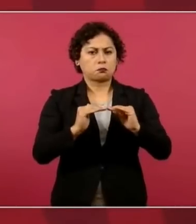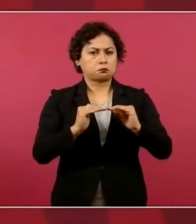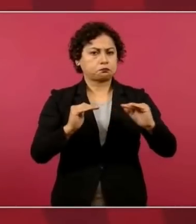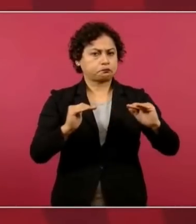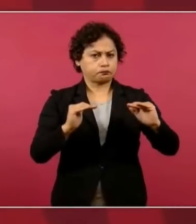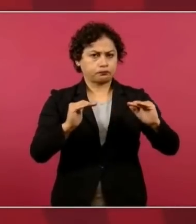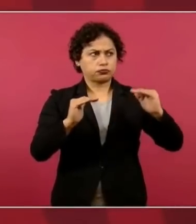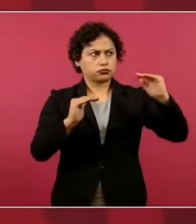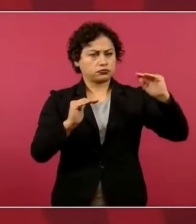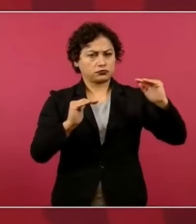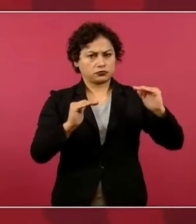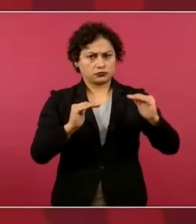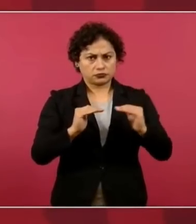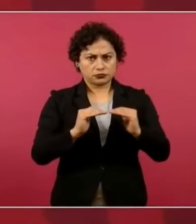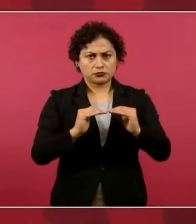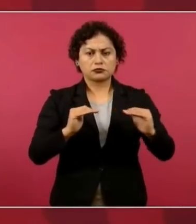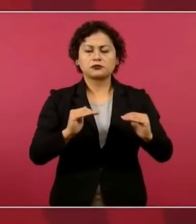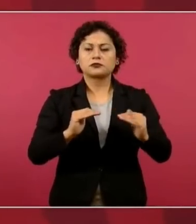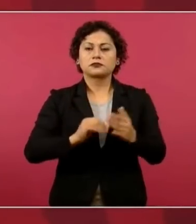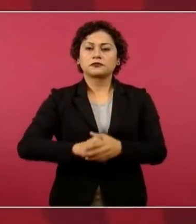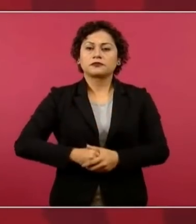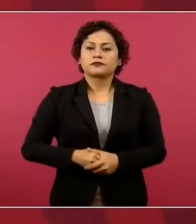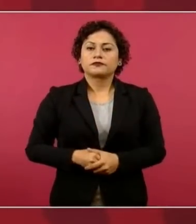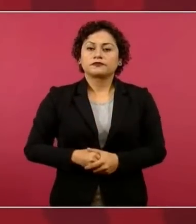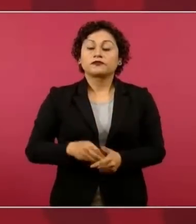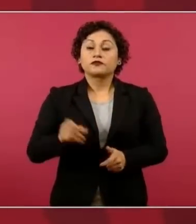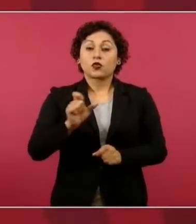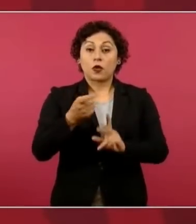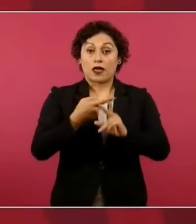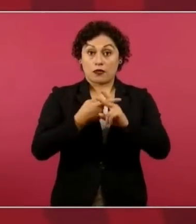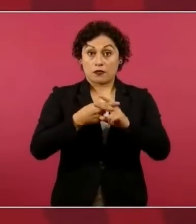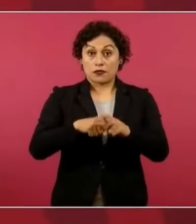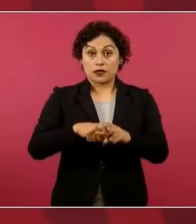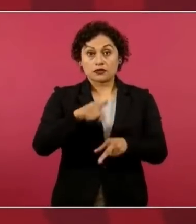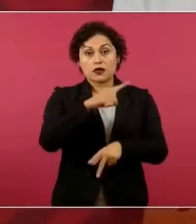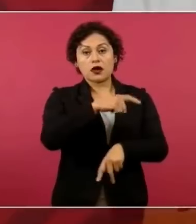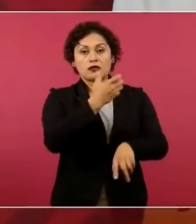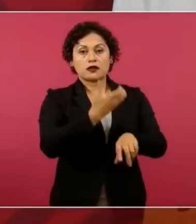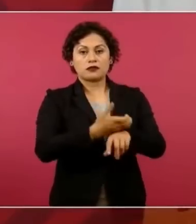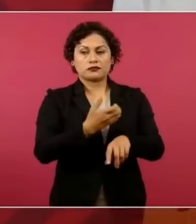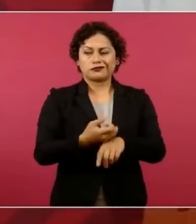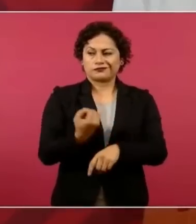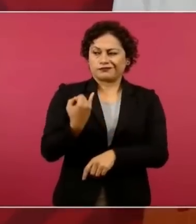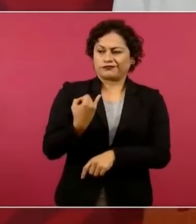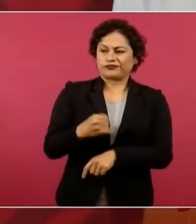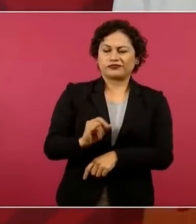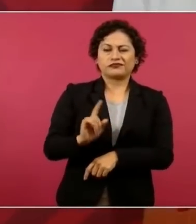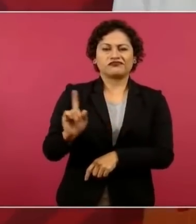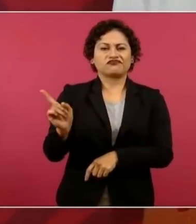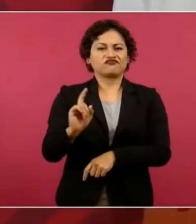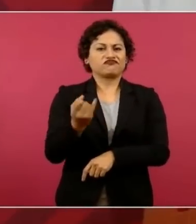Al principio no querían subsidiar, pero terminaron